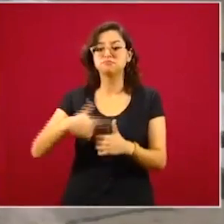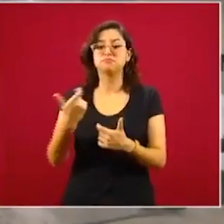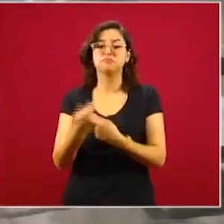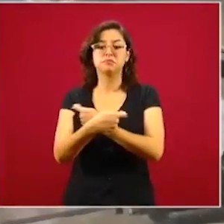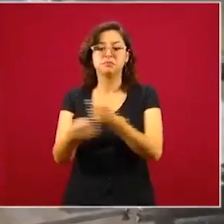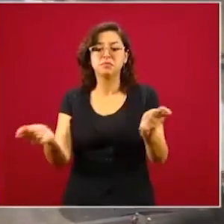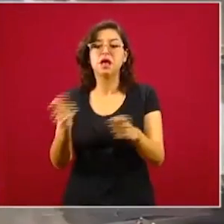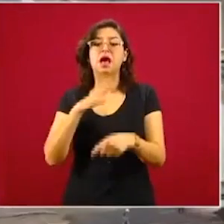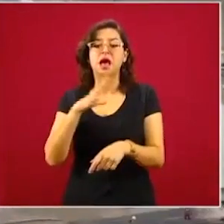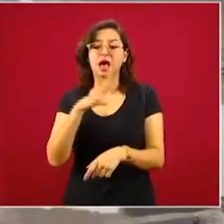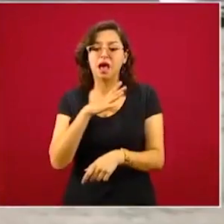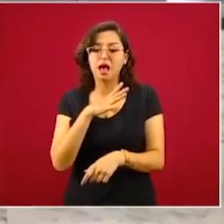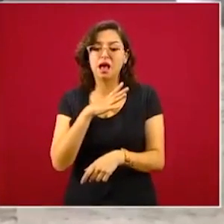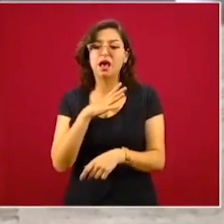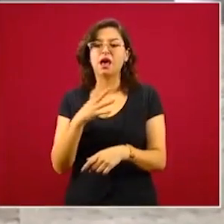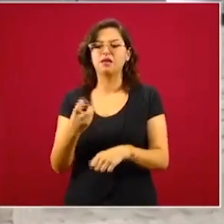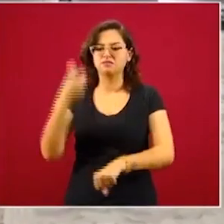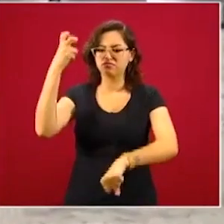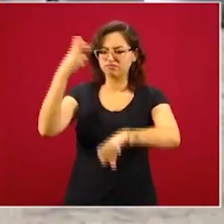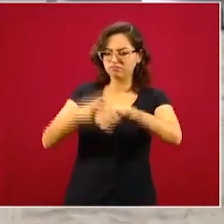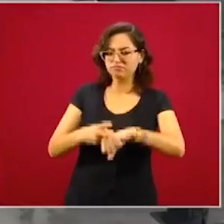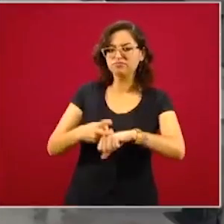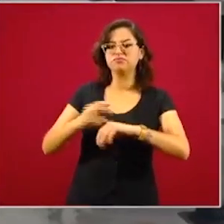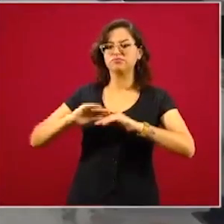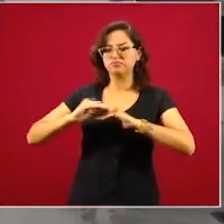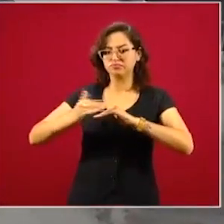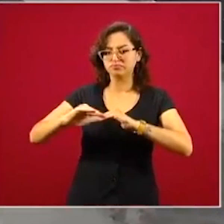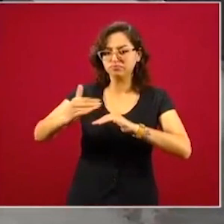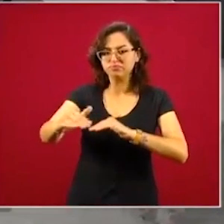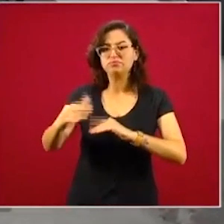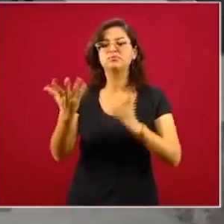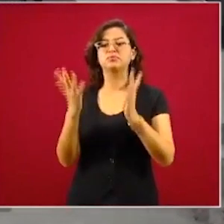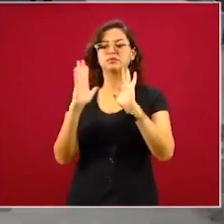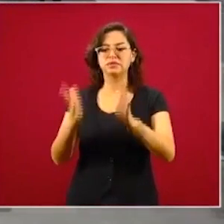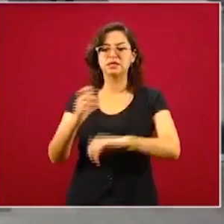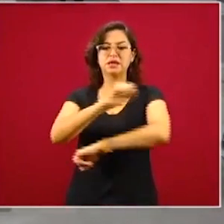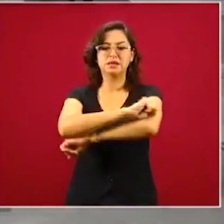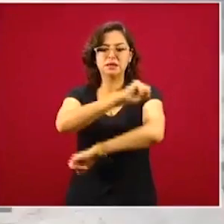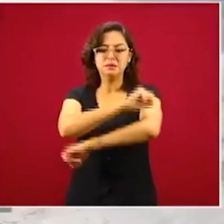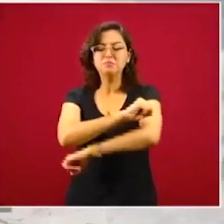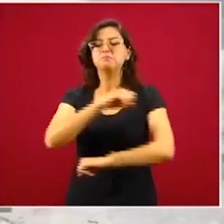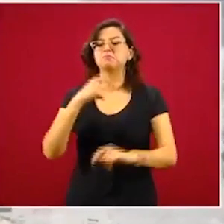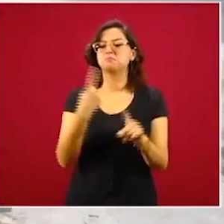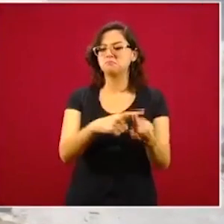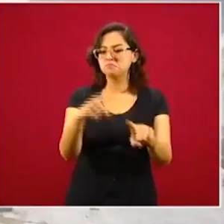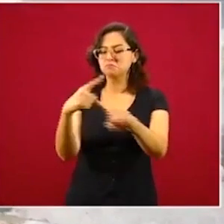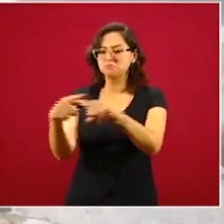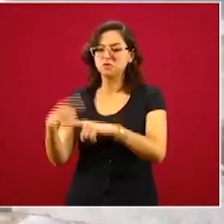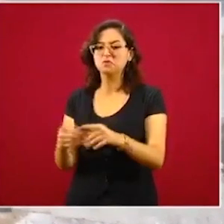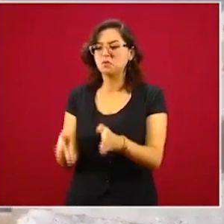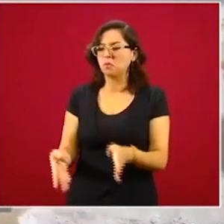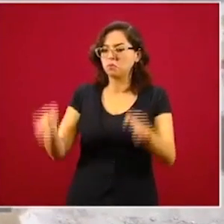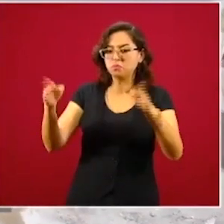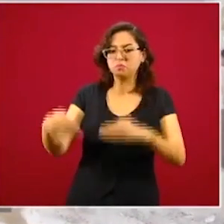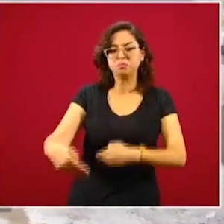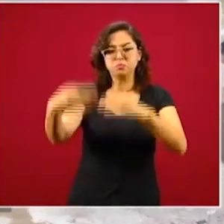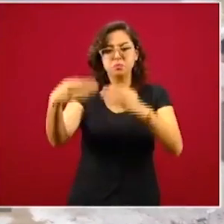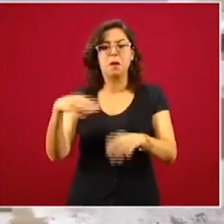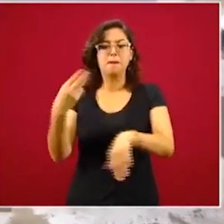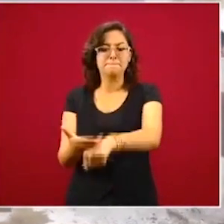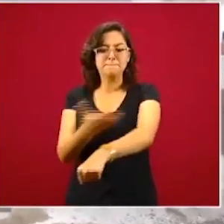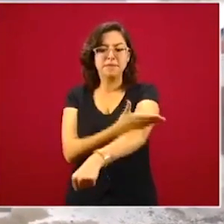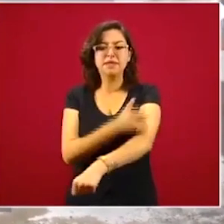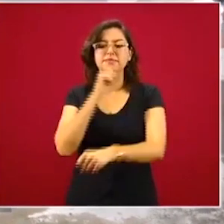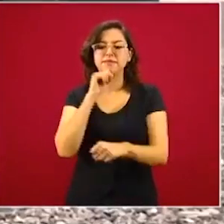edificaciones se lleva a cabo colado de concreto en escalones de acceso, colocación de persianas, cancelería, construcción de muros de bloc, aplanado y habilitado